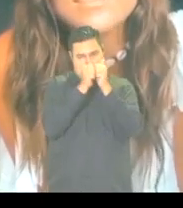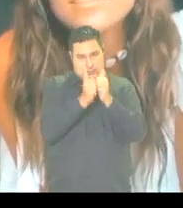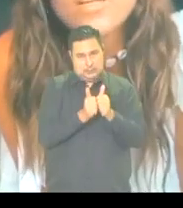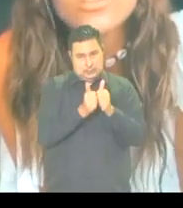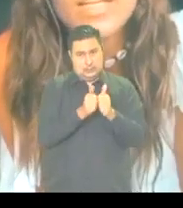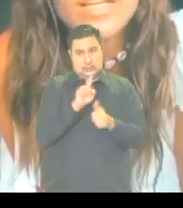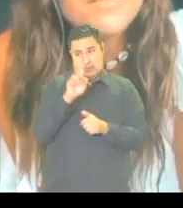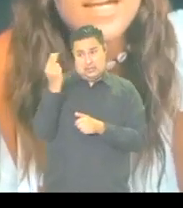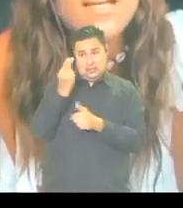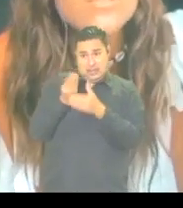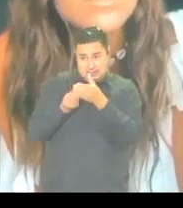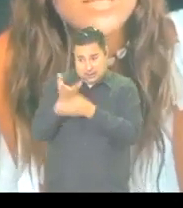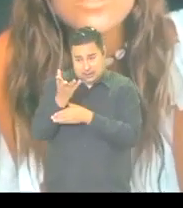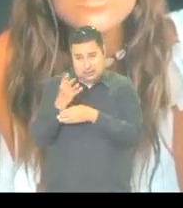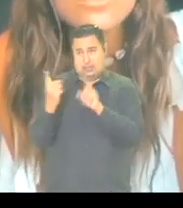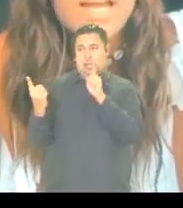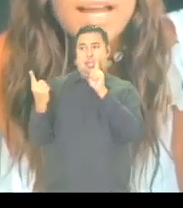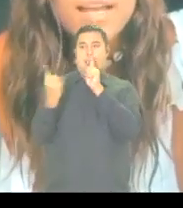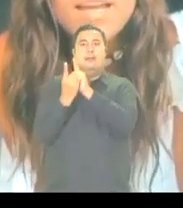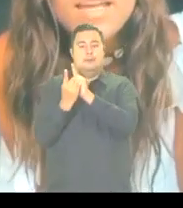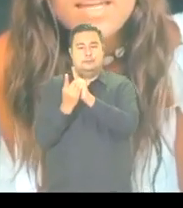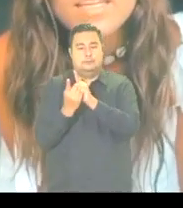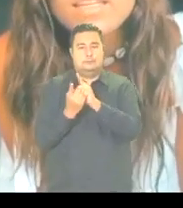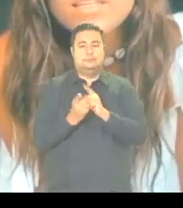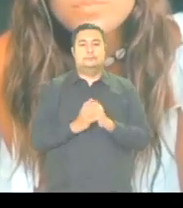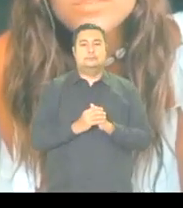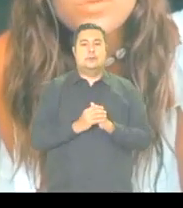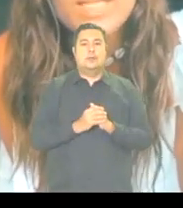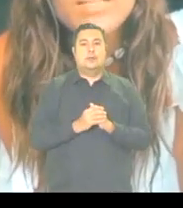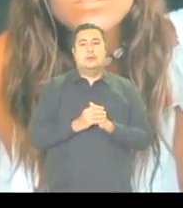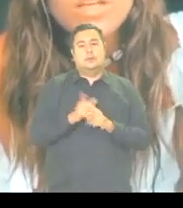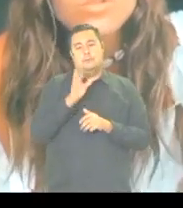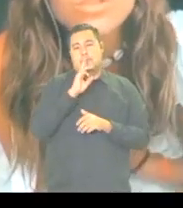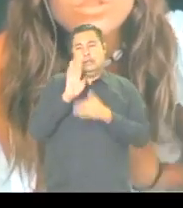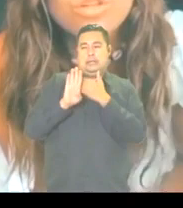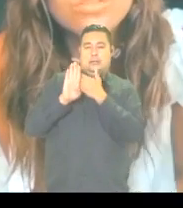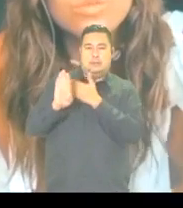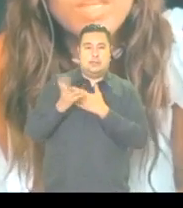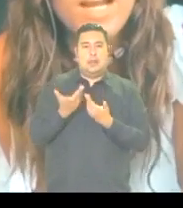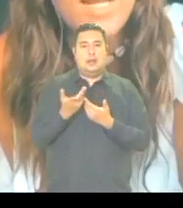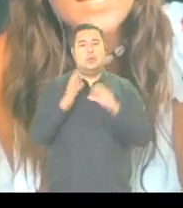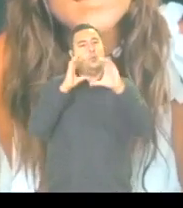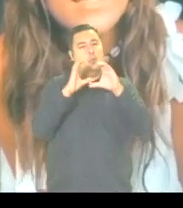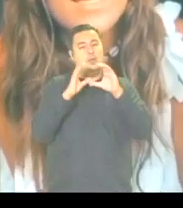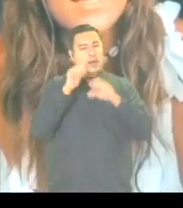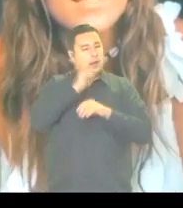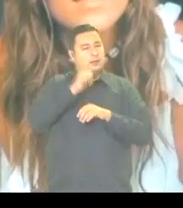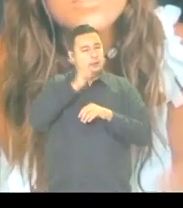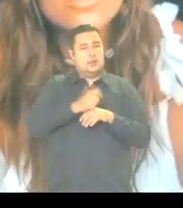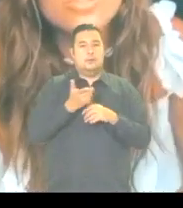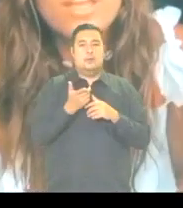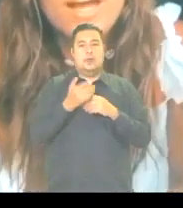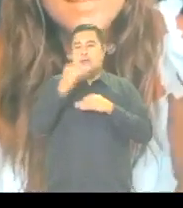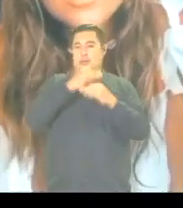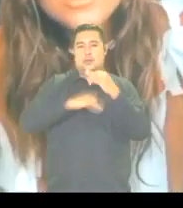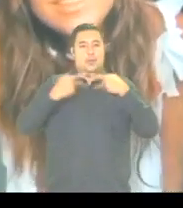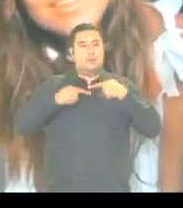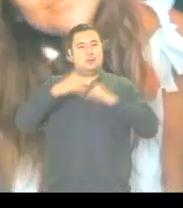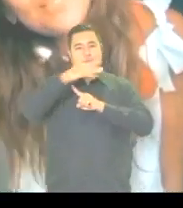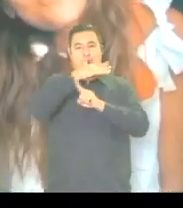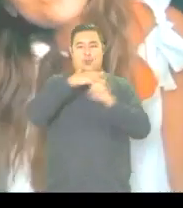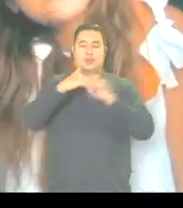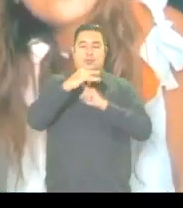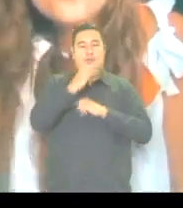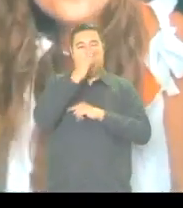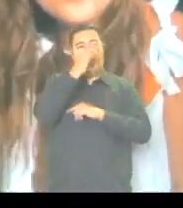casa si es necesario salir y evitar el contacto social y pues cuidarnos a nosotros y cuidar a la gente que nos rodea. Entonces